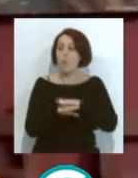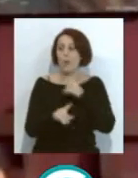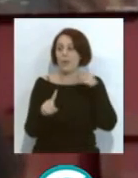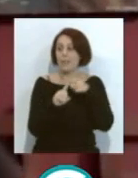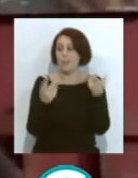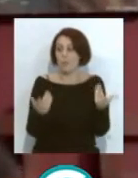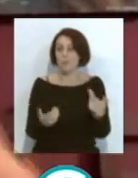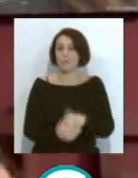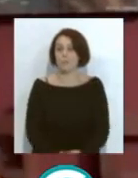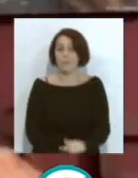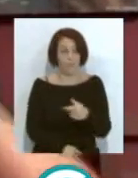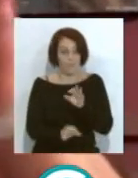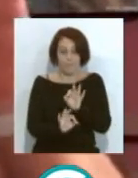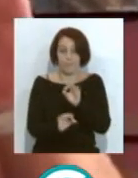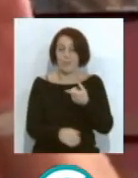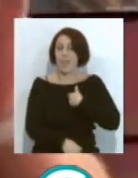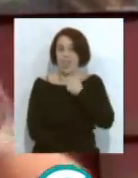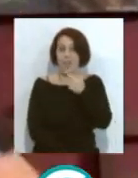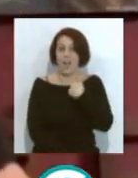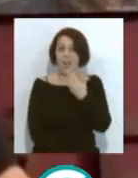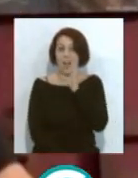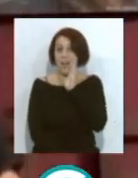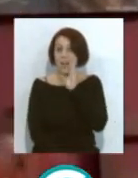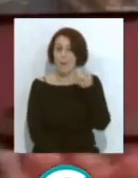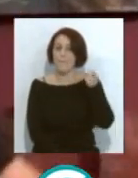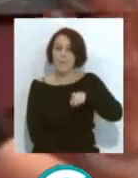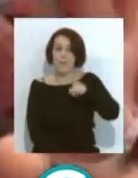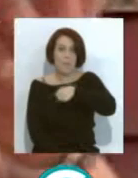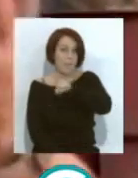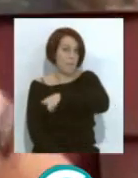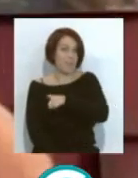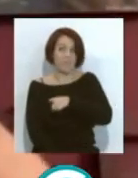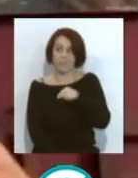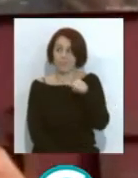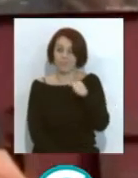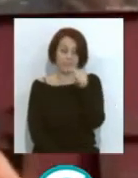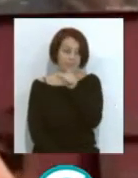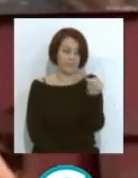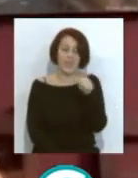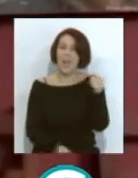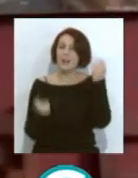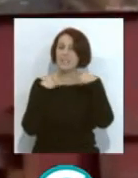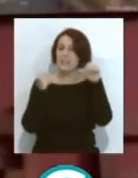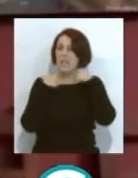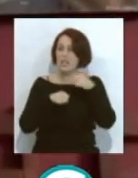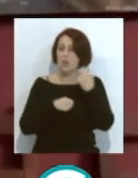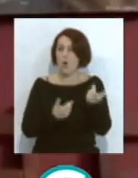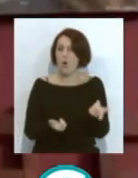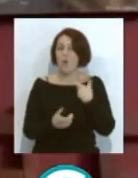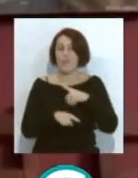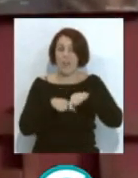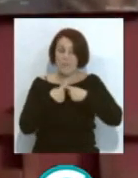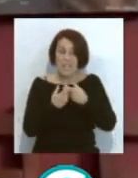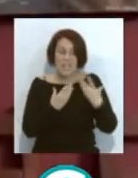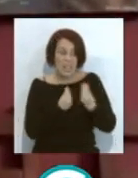ese, era simplemente, como te decía, pasar estos meses de ensayo en familia